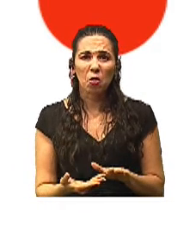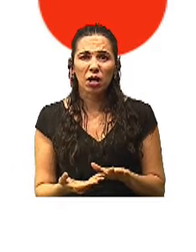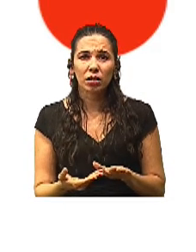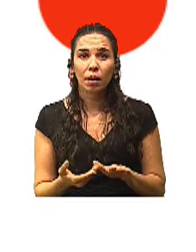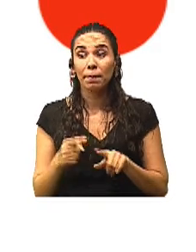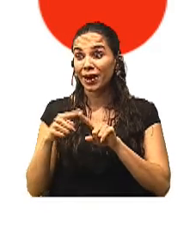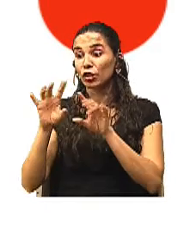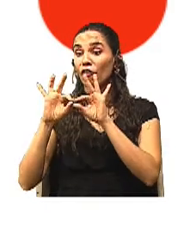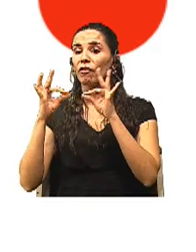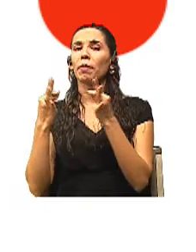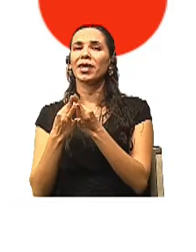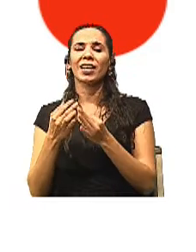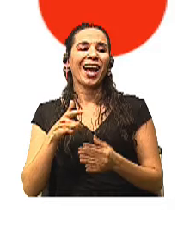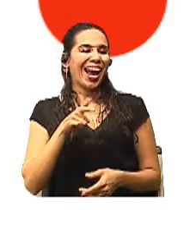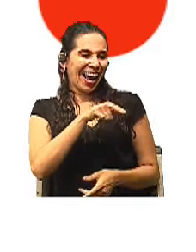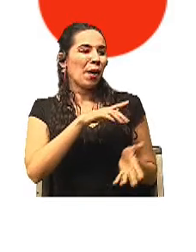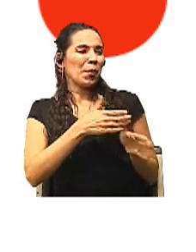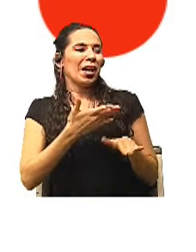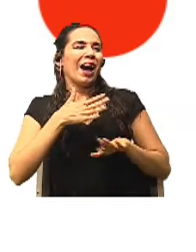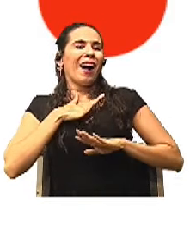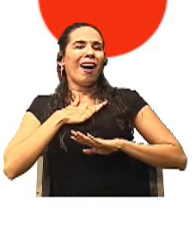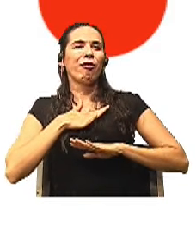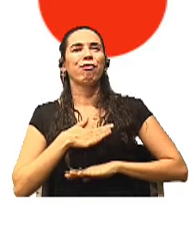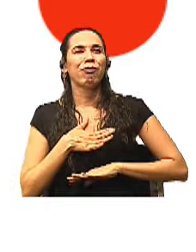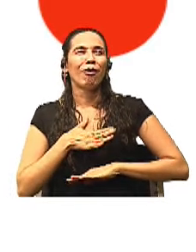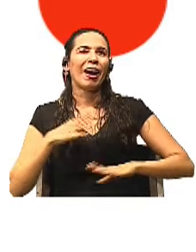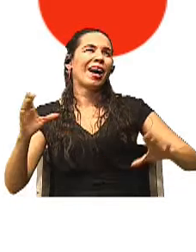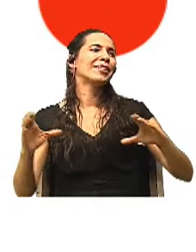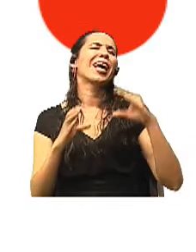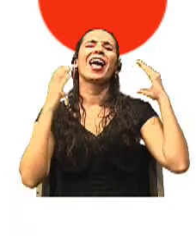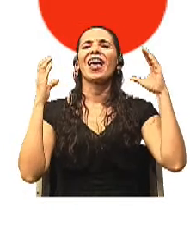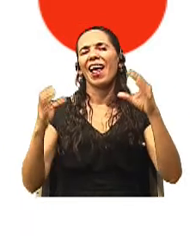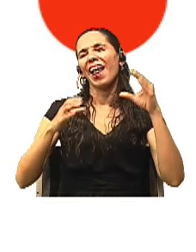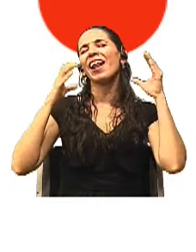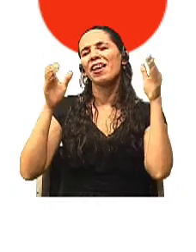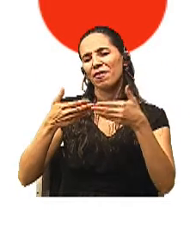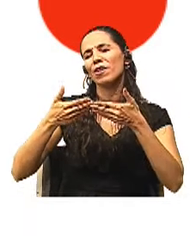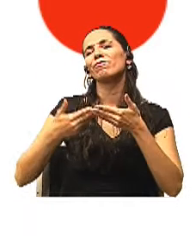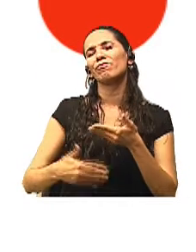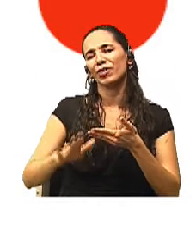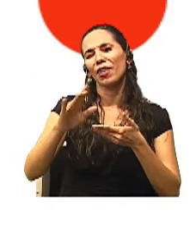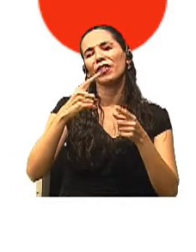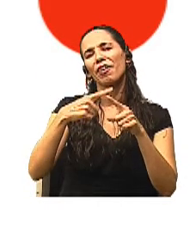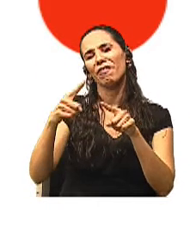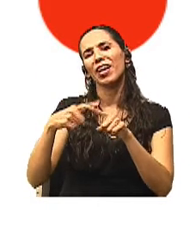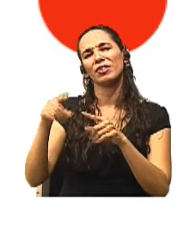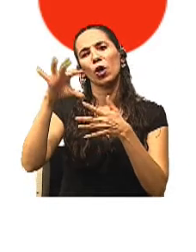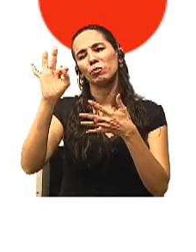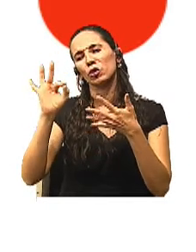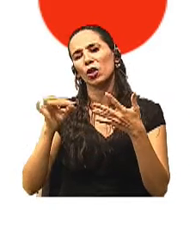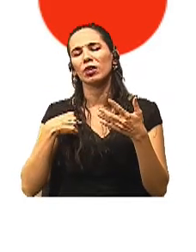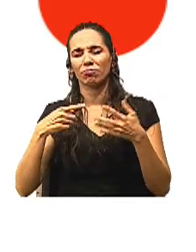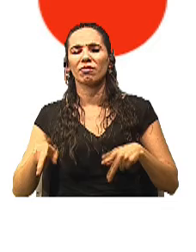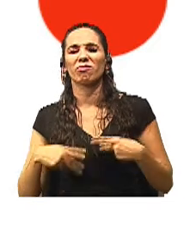hecho, siente alivio y celebra, pues a partir de ahí va a tener varias opciones en su